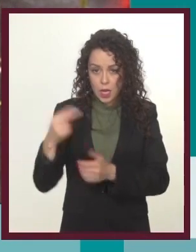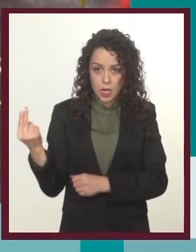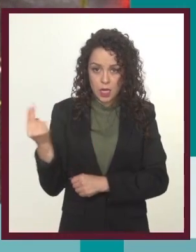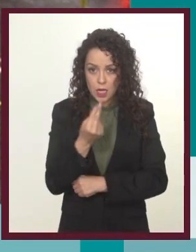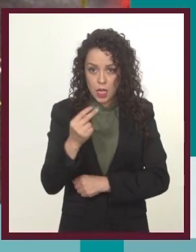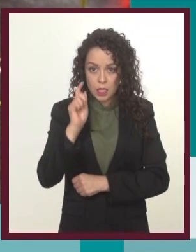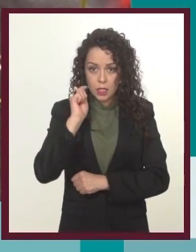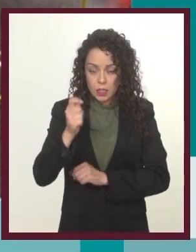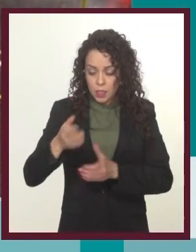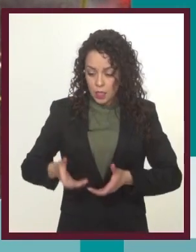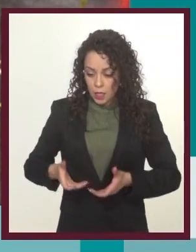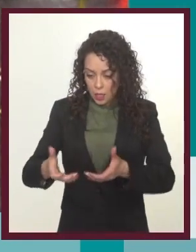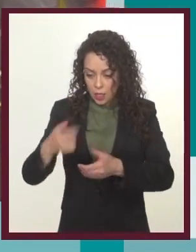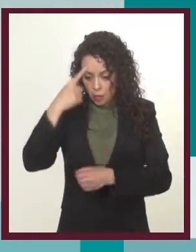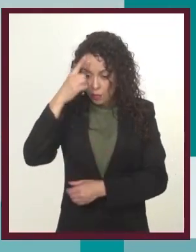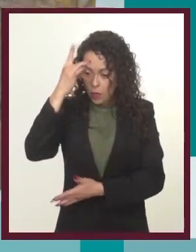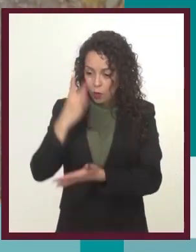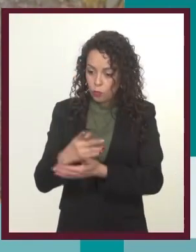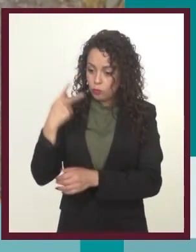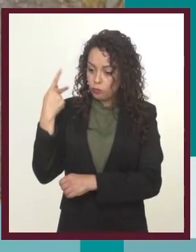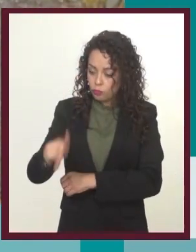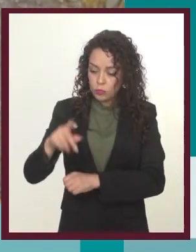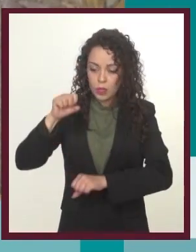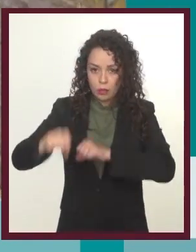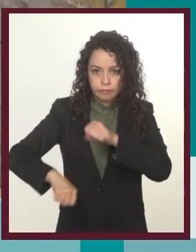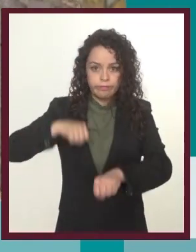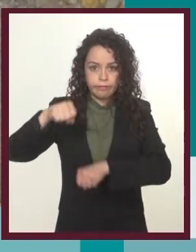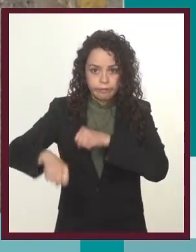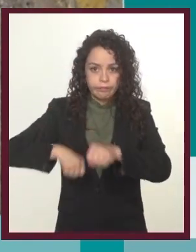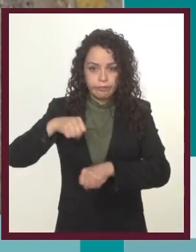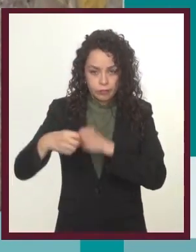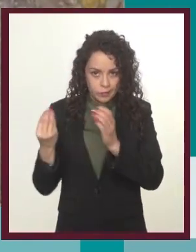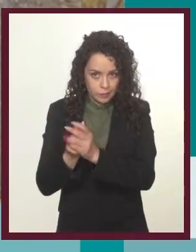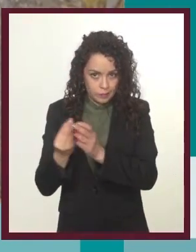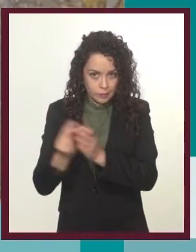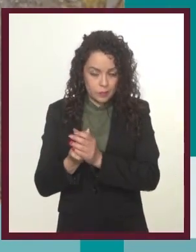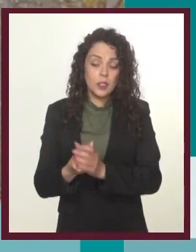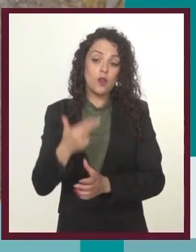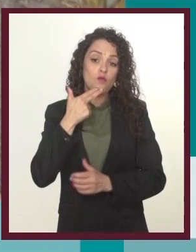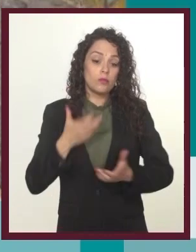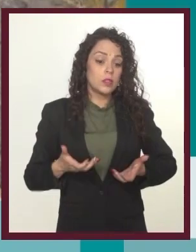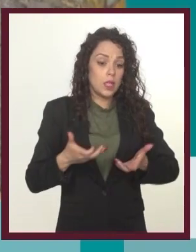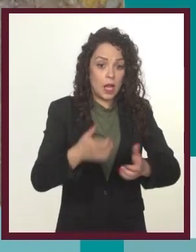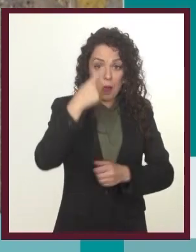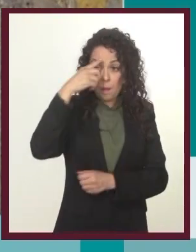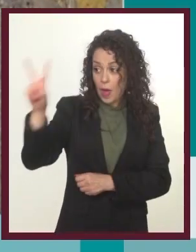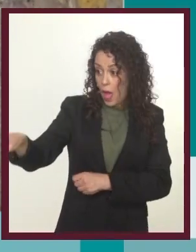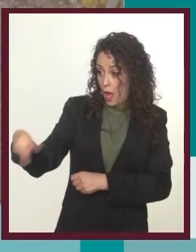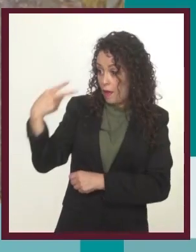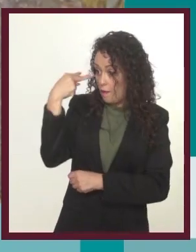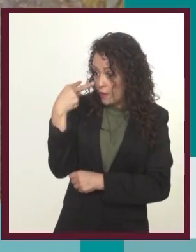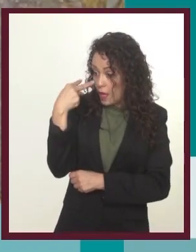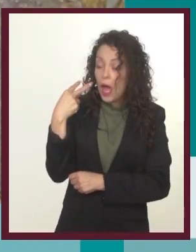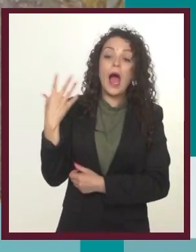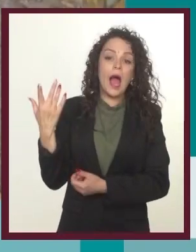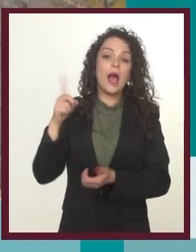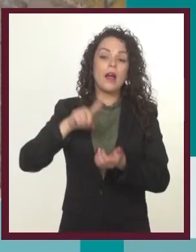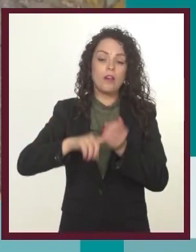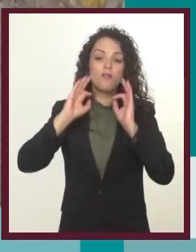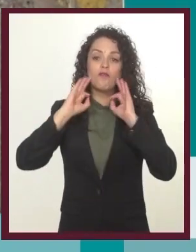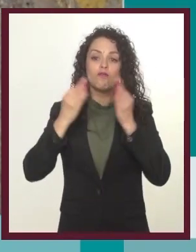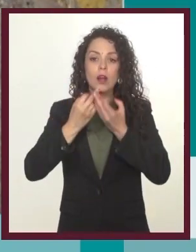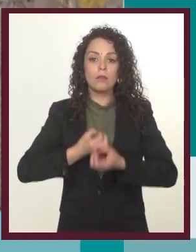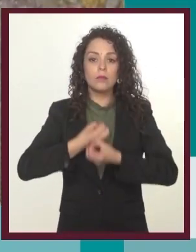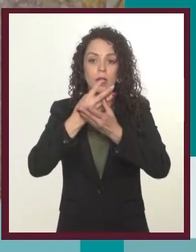que se necesita infraestructura para ciclistas, el acto de utilizar las calles y hacerse visibles también constituye una forma